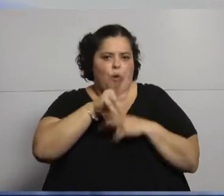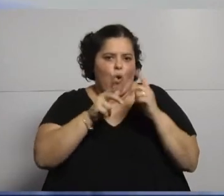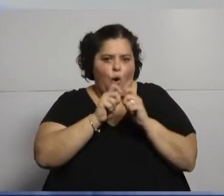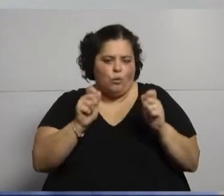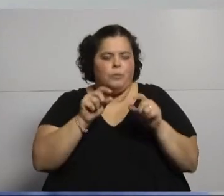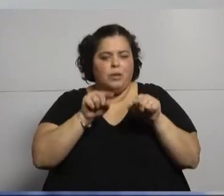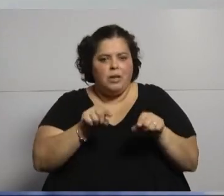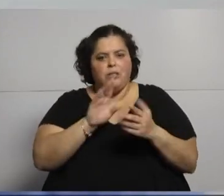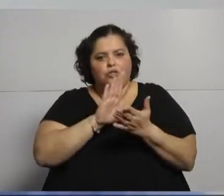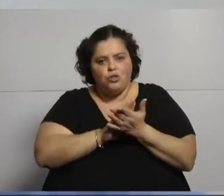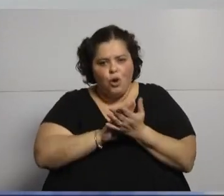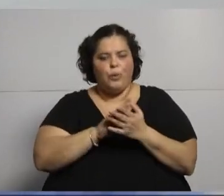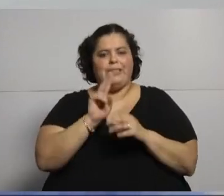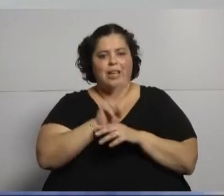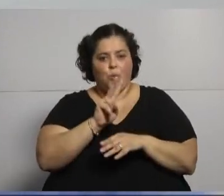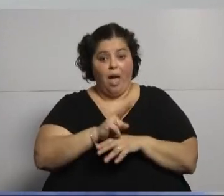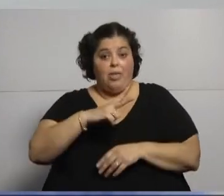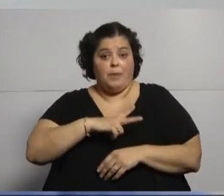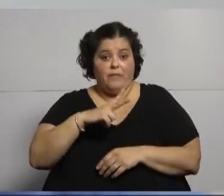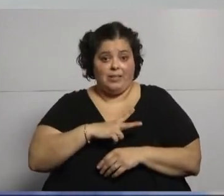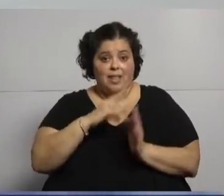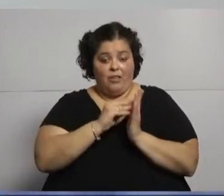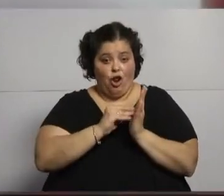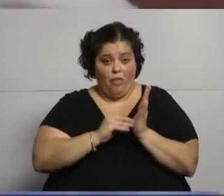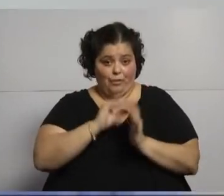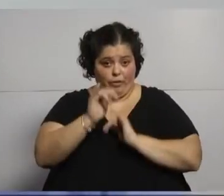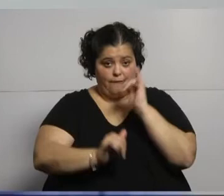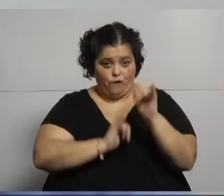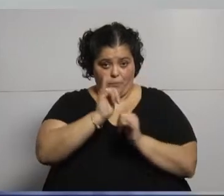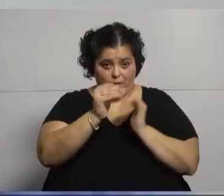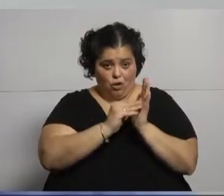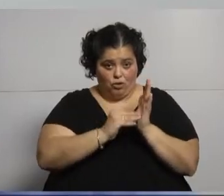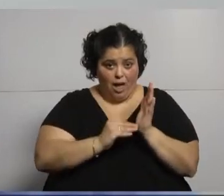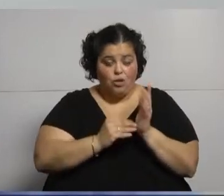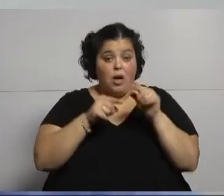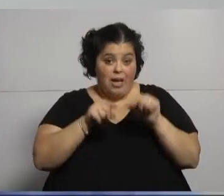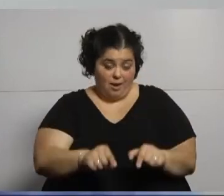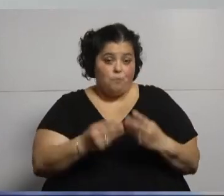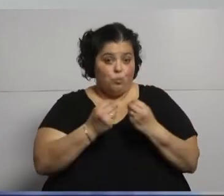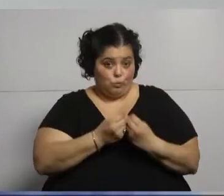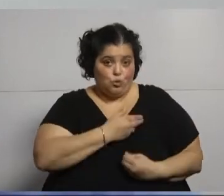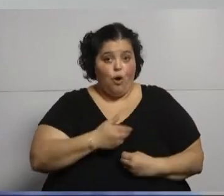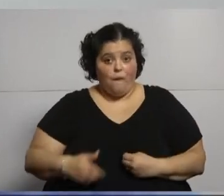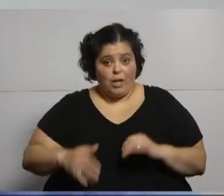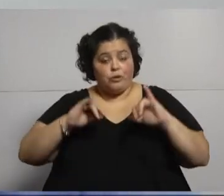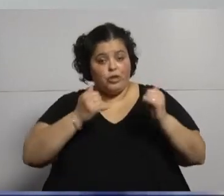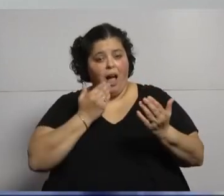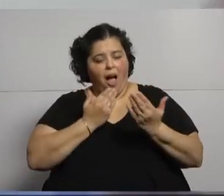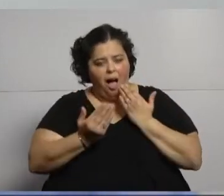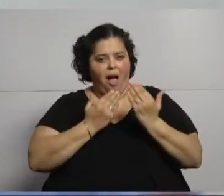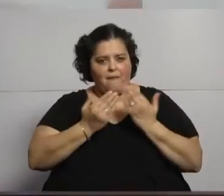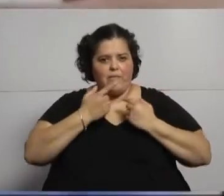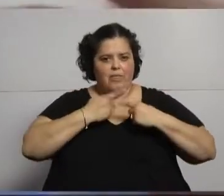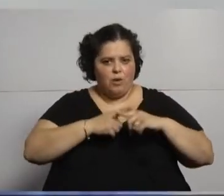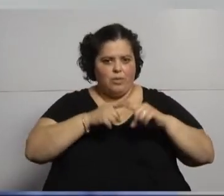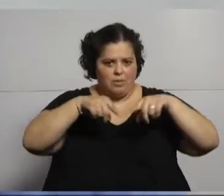alrededor de la seguridad y privacidad de la información y los datos. Es un tema que también muchos gobiernos llevamos hablando hace tiempo, y por ejemplo en el